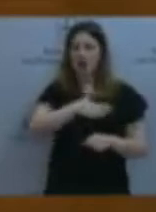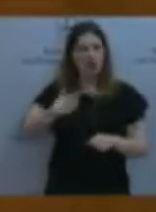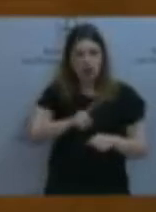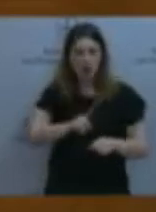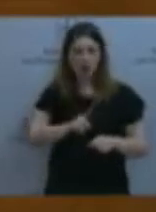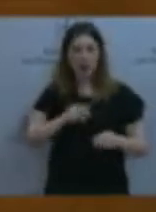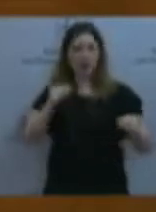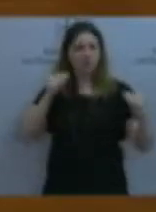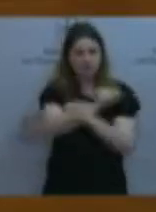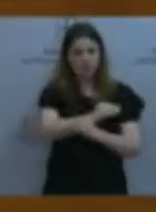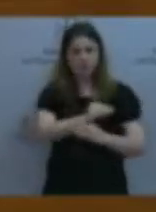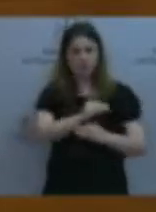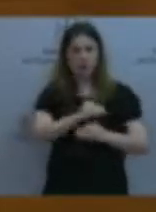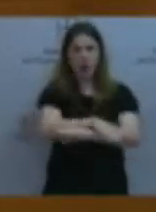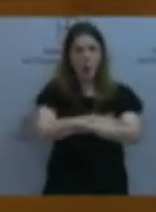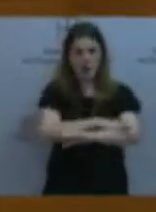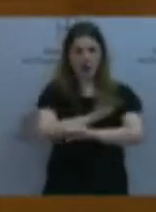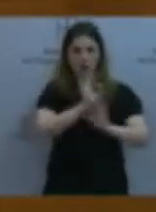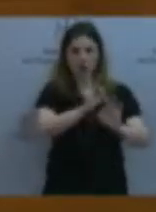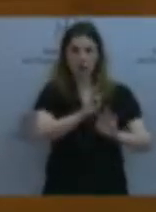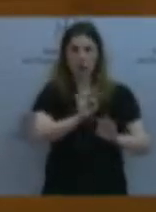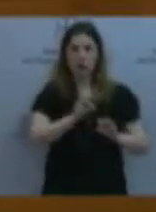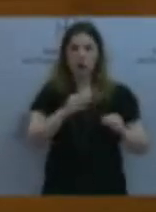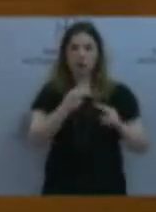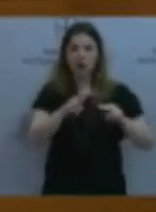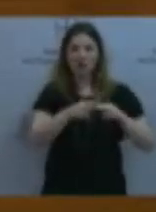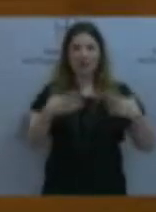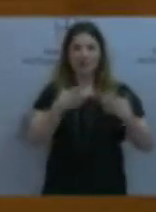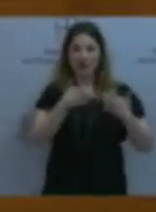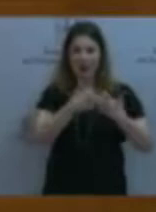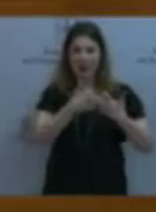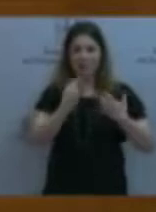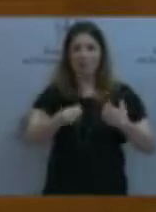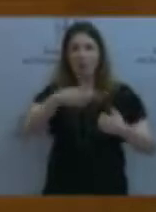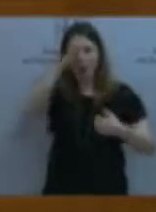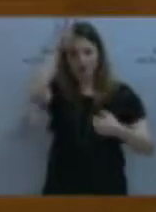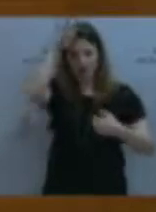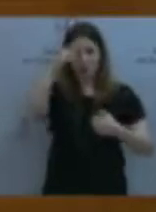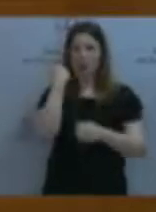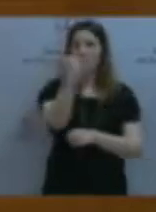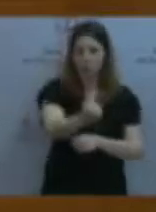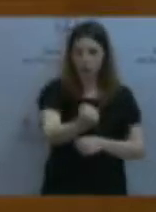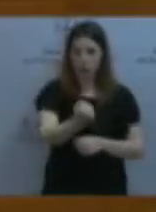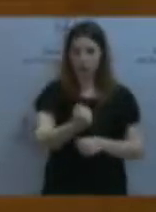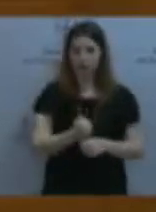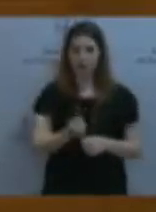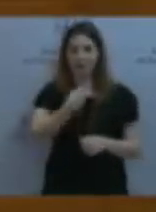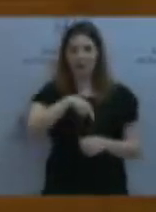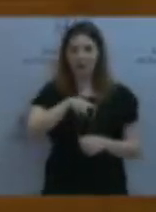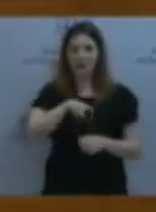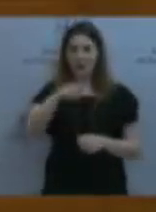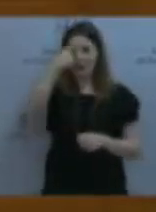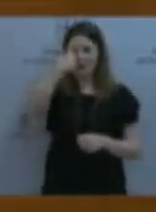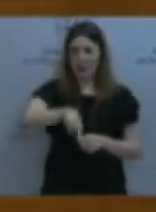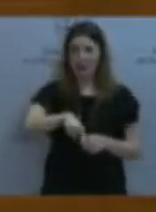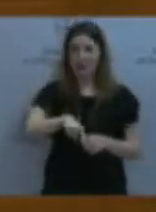las políticas de guerra que respalda Trump. Somos perfectamente conscientes de ello. Si creemos que el sionismo es un problema serio